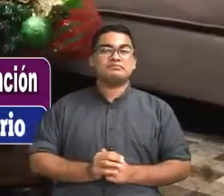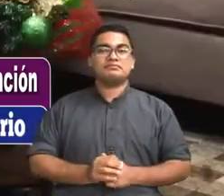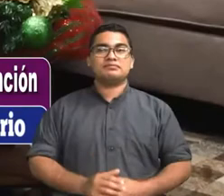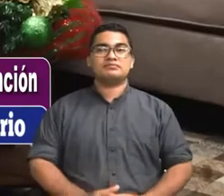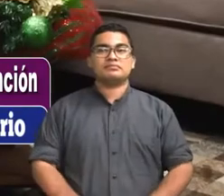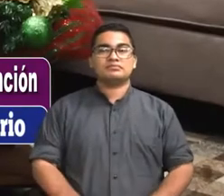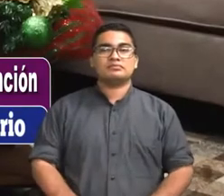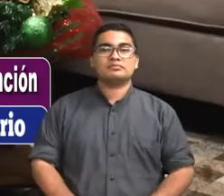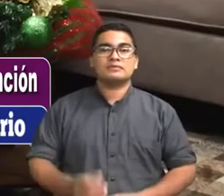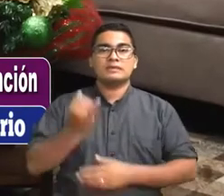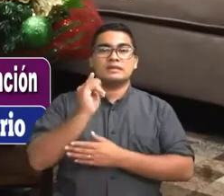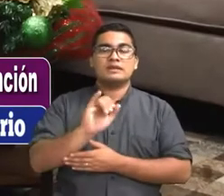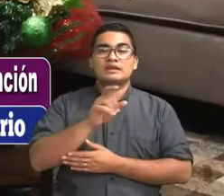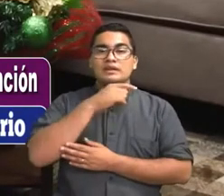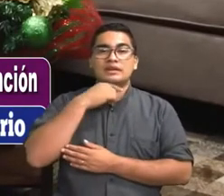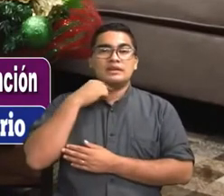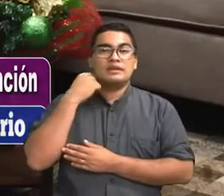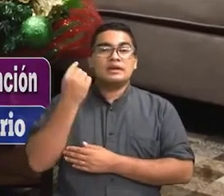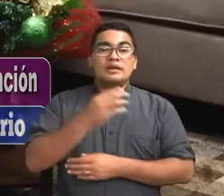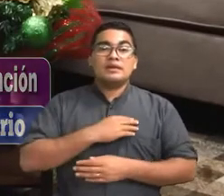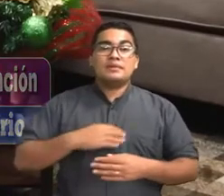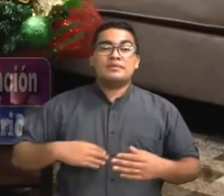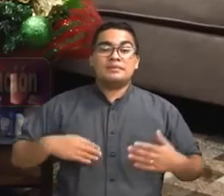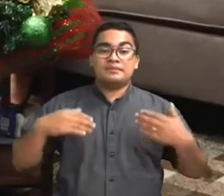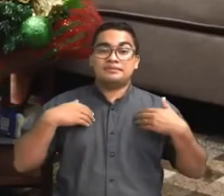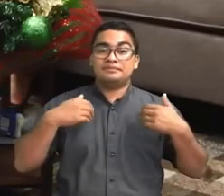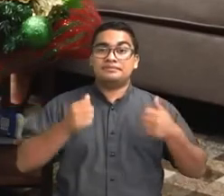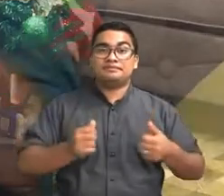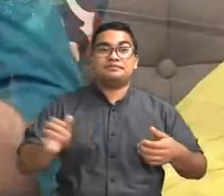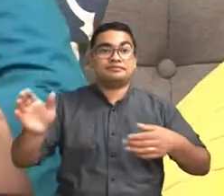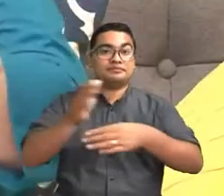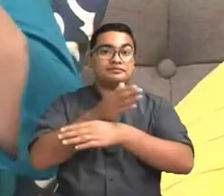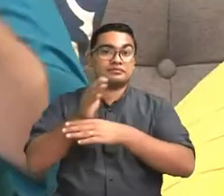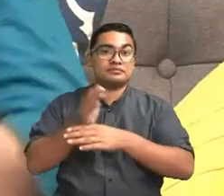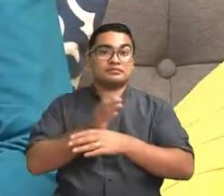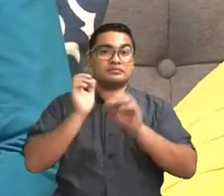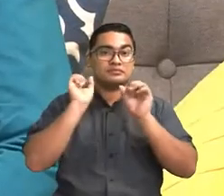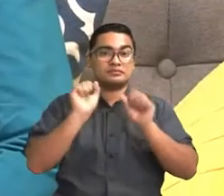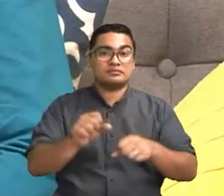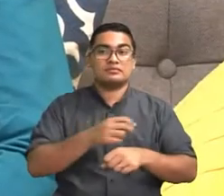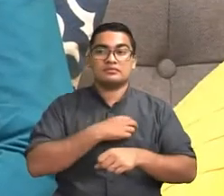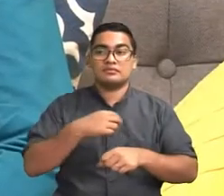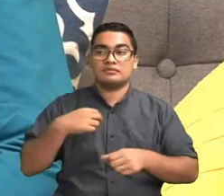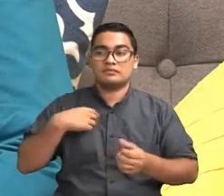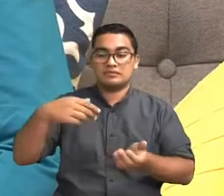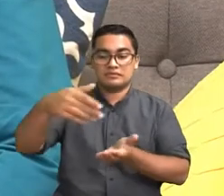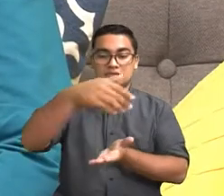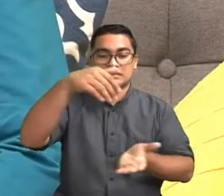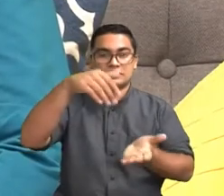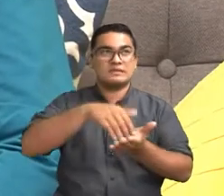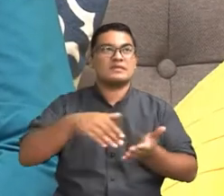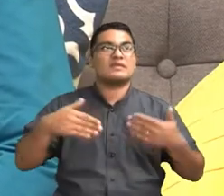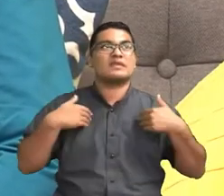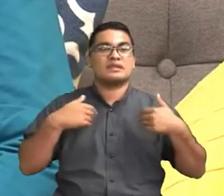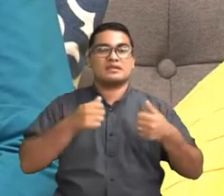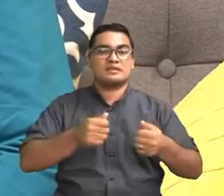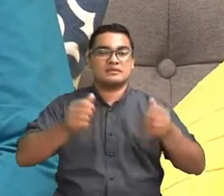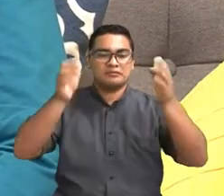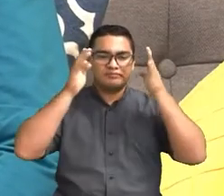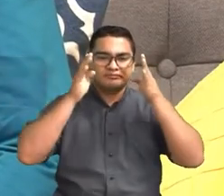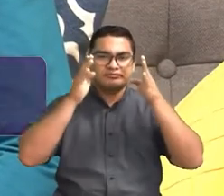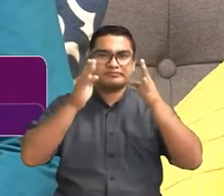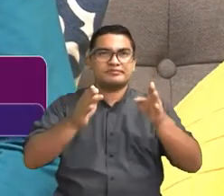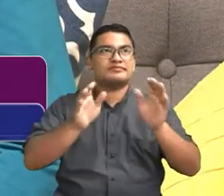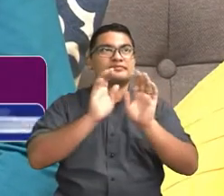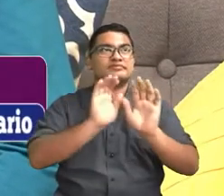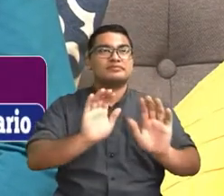también el Ministerio de Salud ha creado condiciones en unidades de salud para la atención de todos aquellos